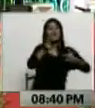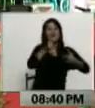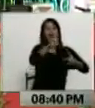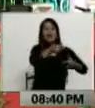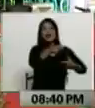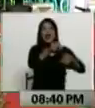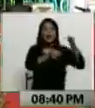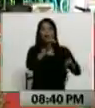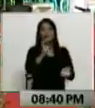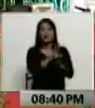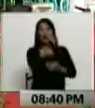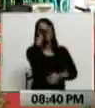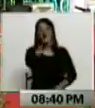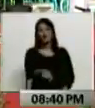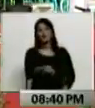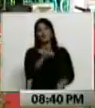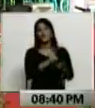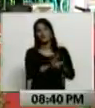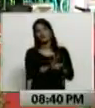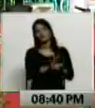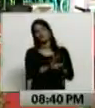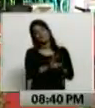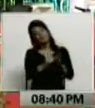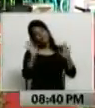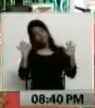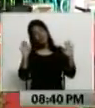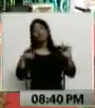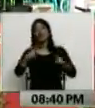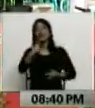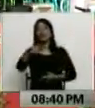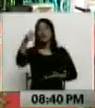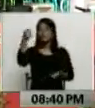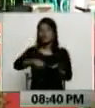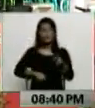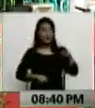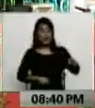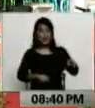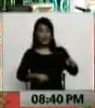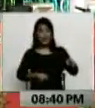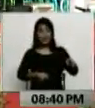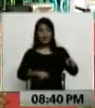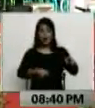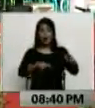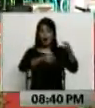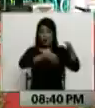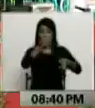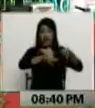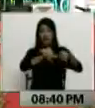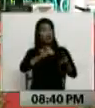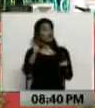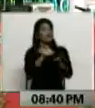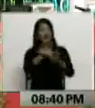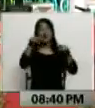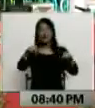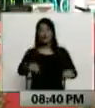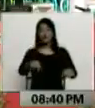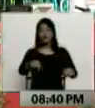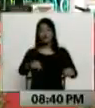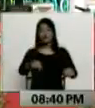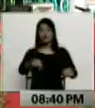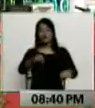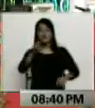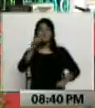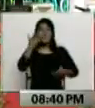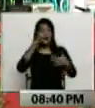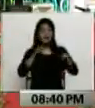hoy lo estoy diciendo aquí en su programa con el Mao fue Cómo votado de la defensa de Leopoldo López Por qué no